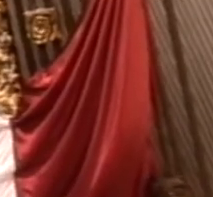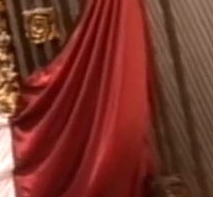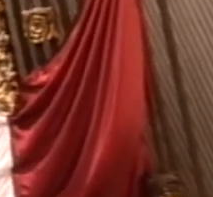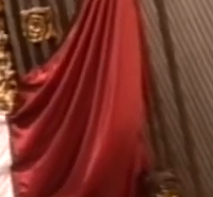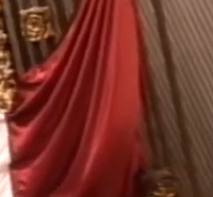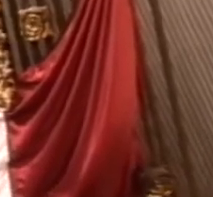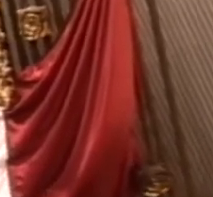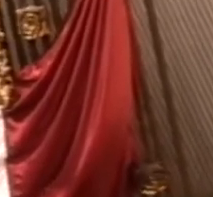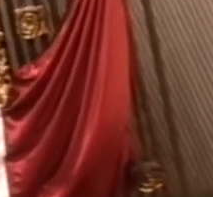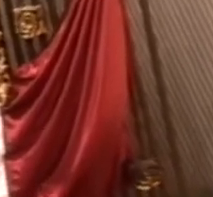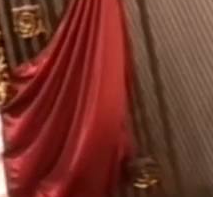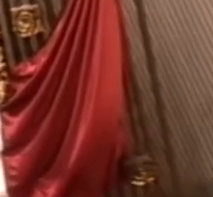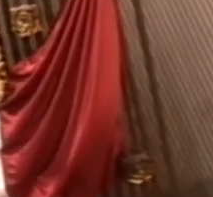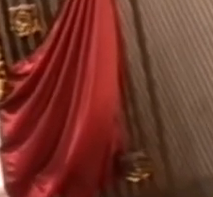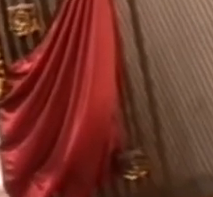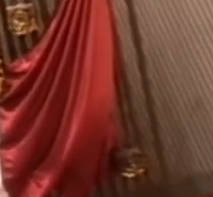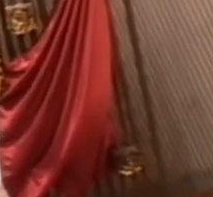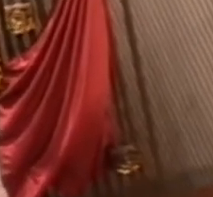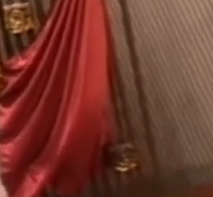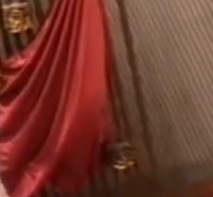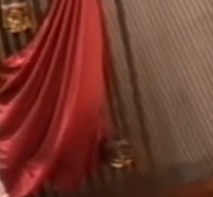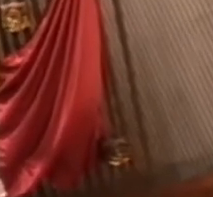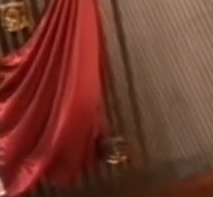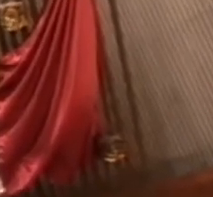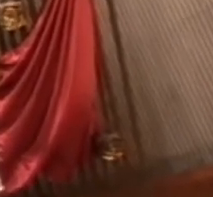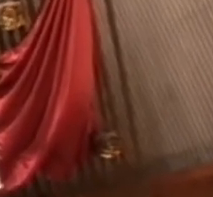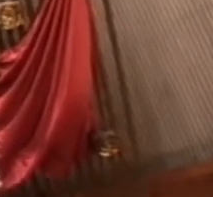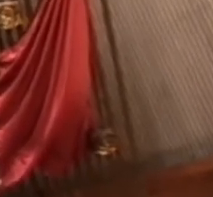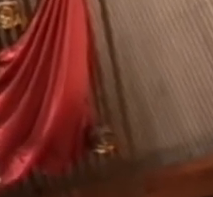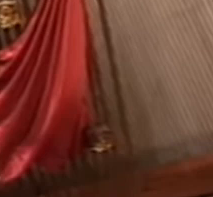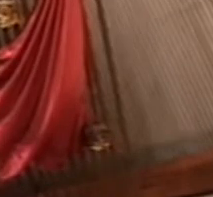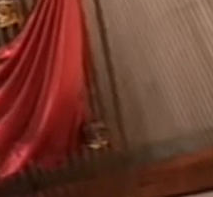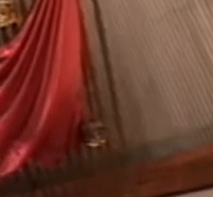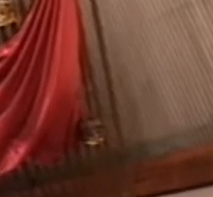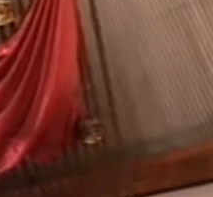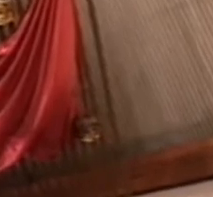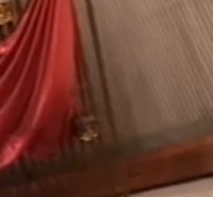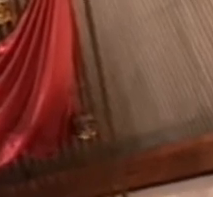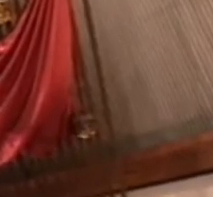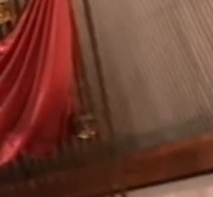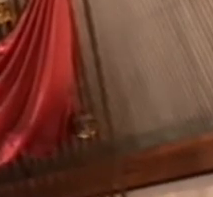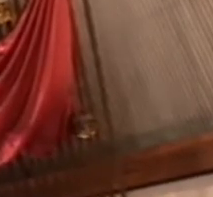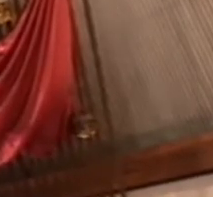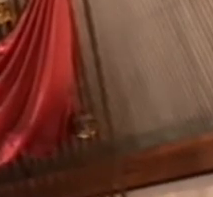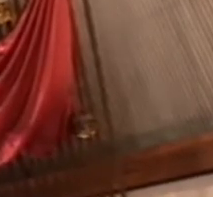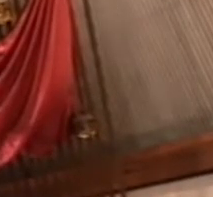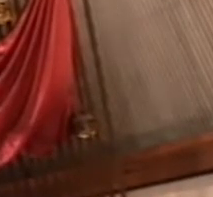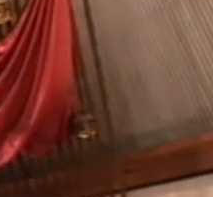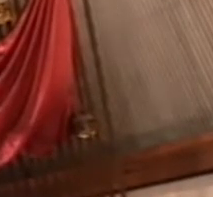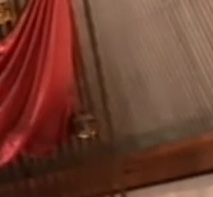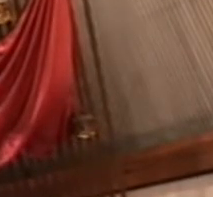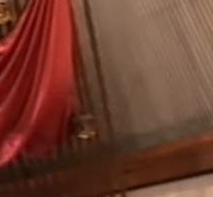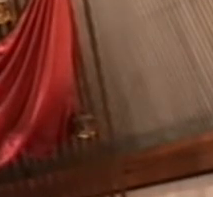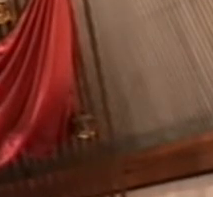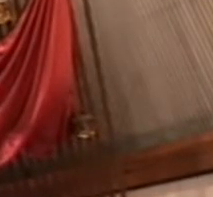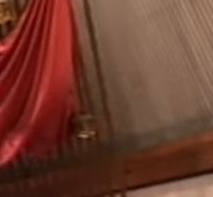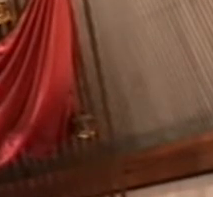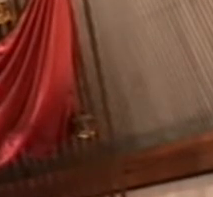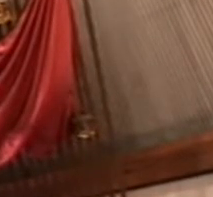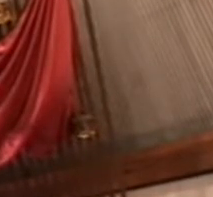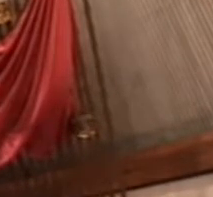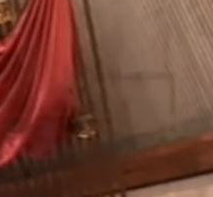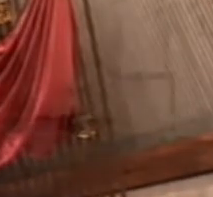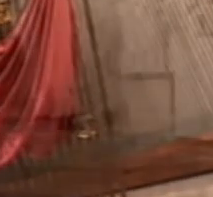sacerdotales. Llenos de alegría, comencemos esta fiesta desde la Basílica de Nuestra Señora de Guadalupe en Monterrey, Nuevo